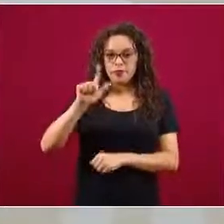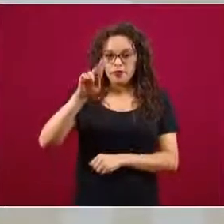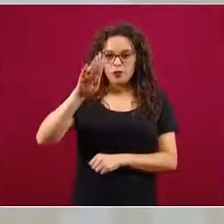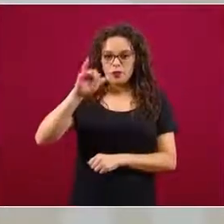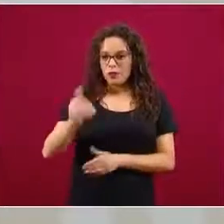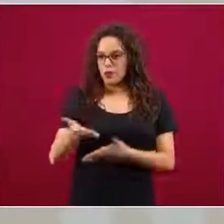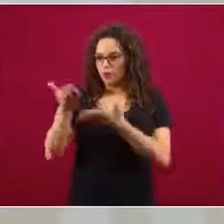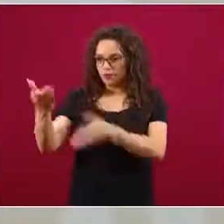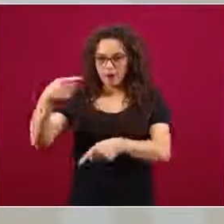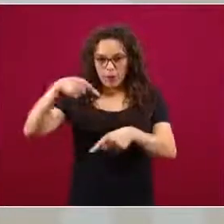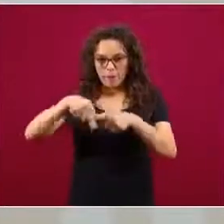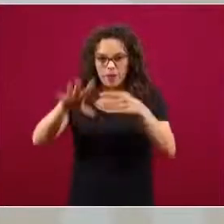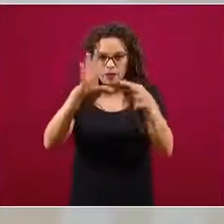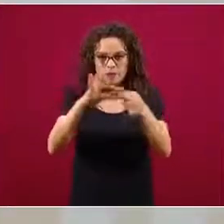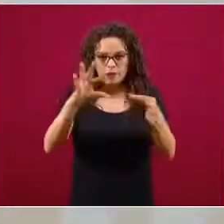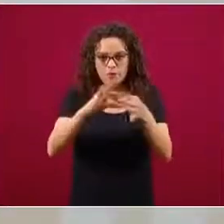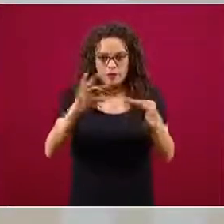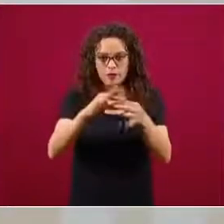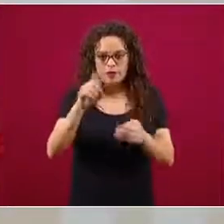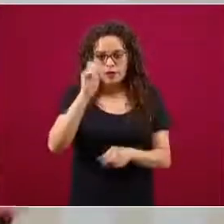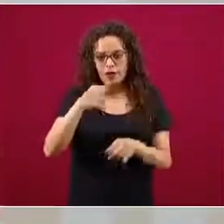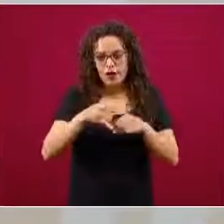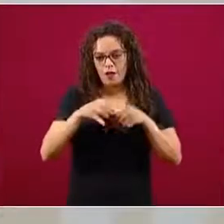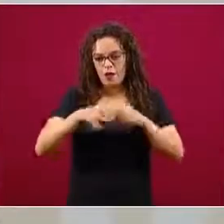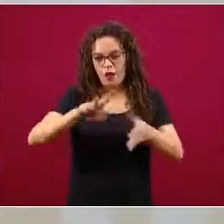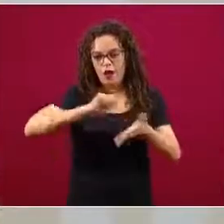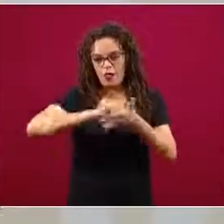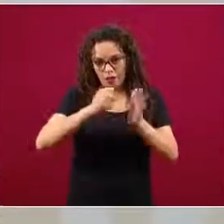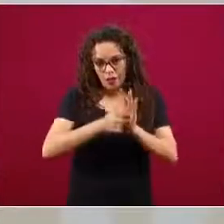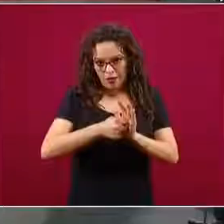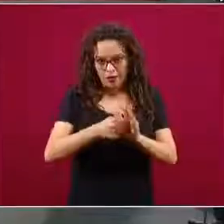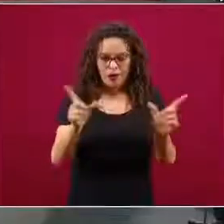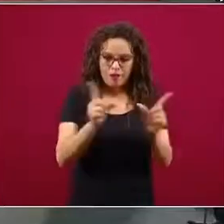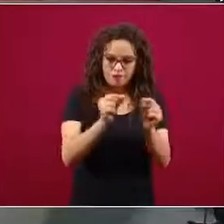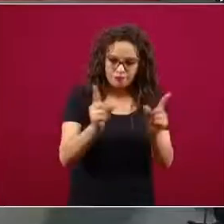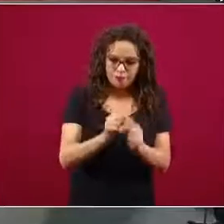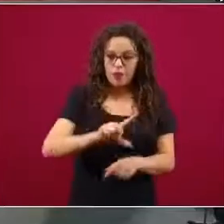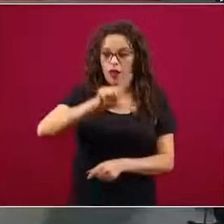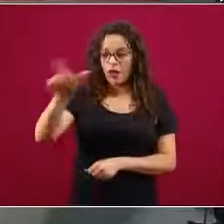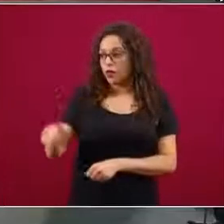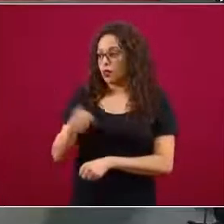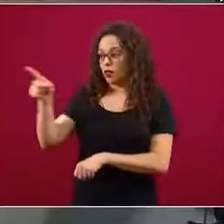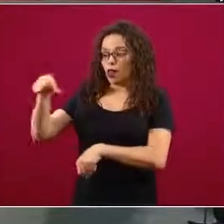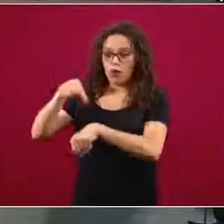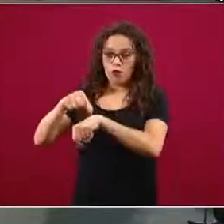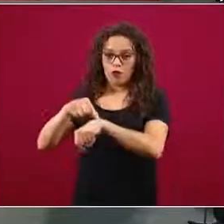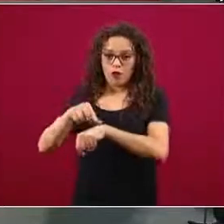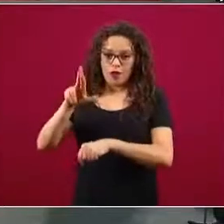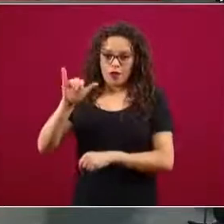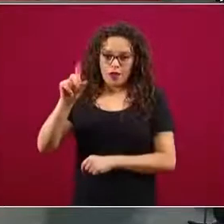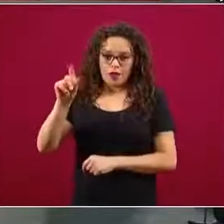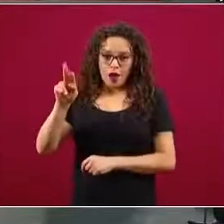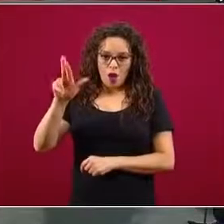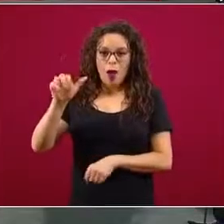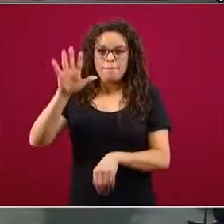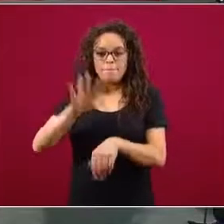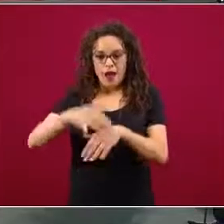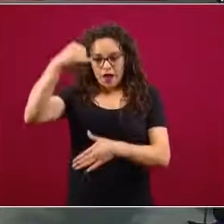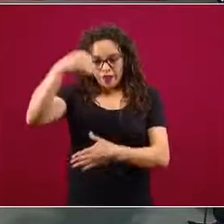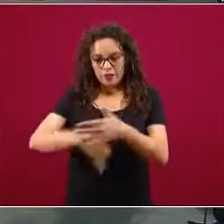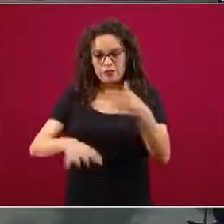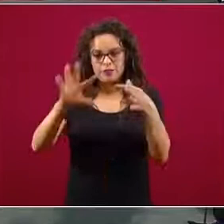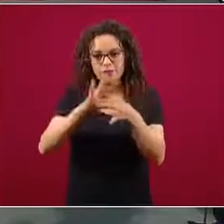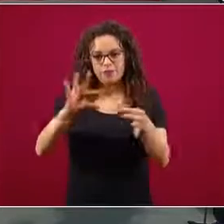la parte sustantiva, en resumen, y después el doctor Ruy López Ridaura nos da todos estos detalles. Con mucho gusto,